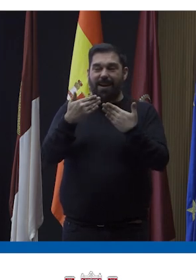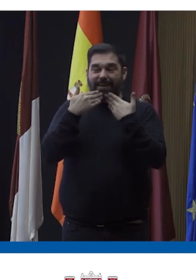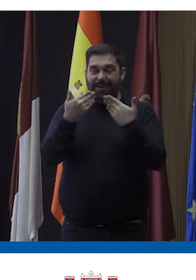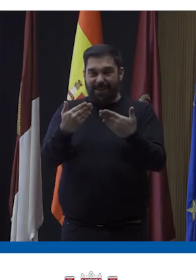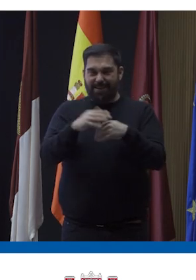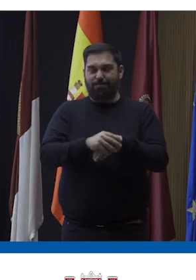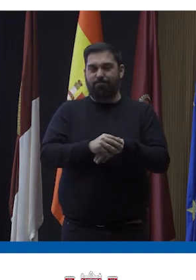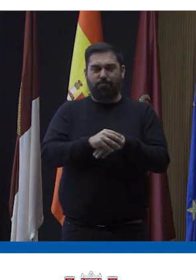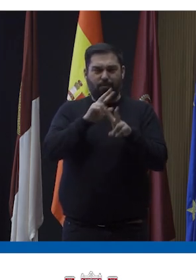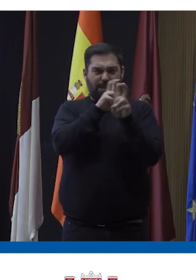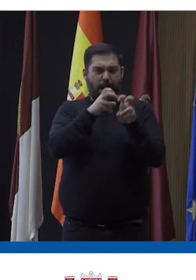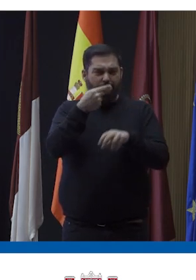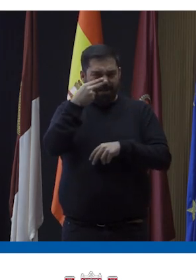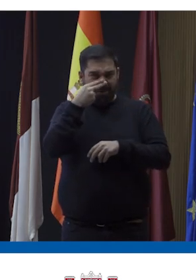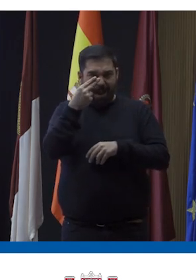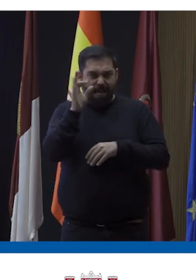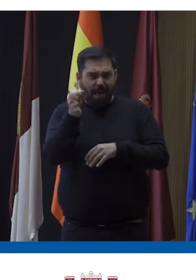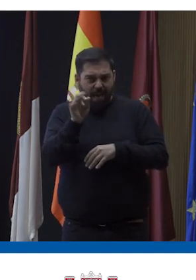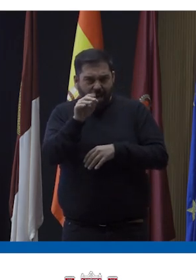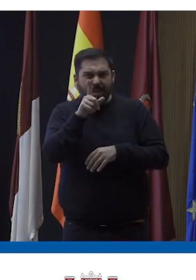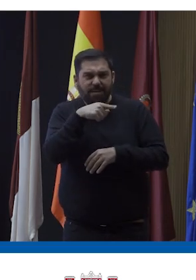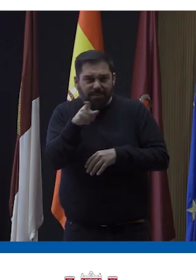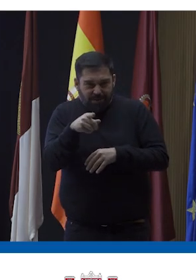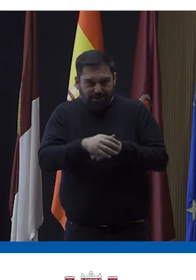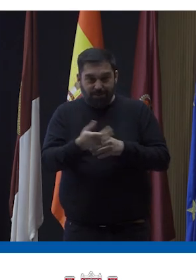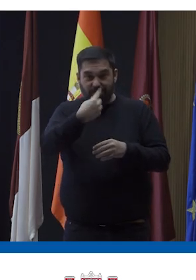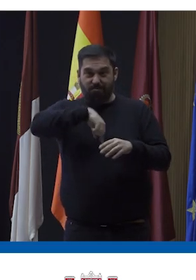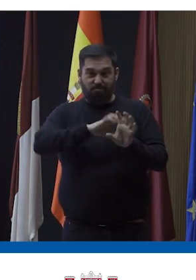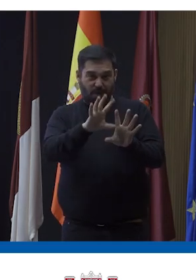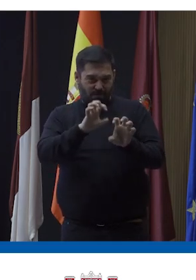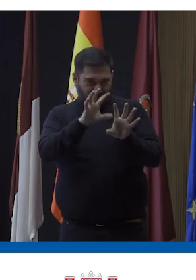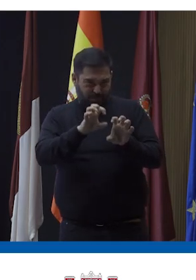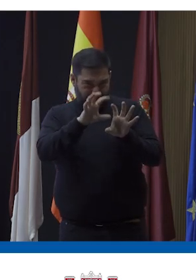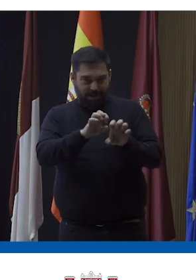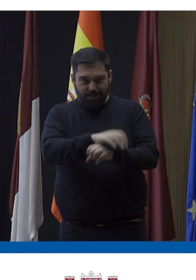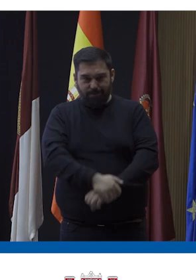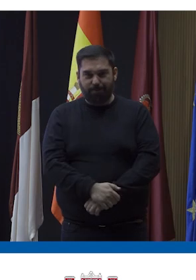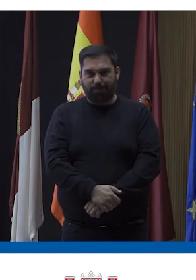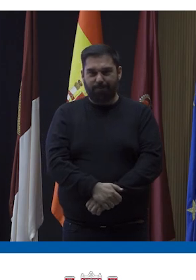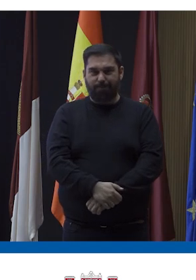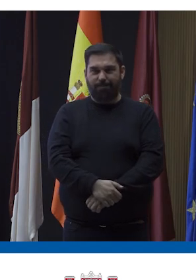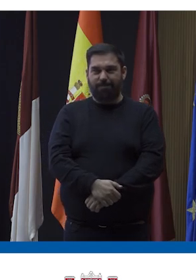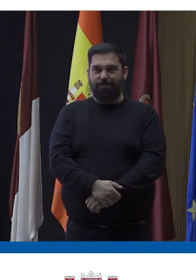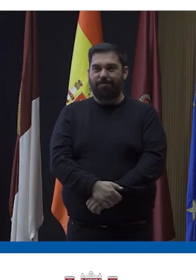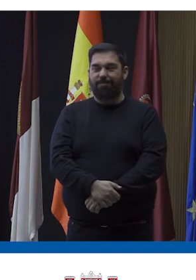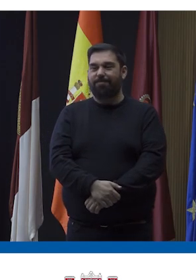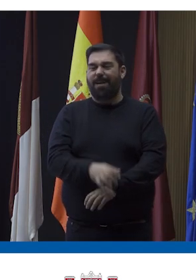Realmente interesante, ¿verdad que sí? Bueno, hemos aprendido muchísimo, mucho.